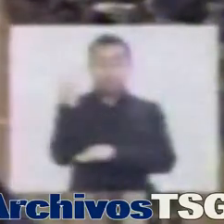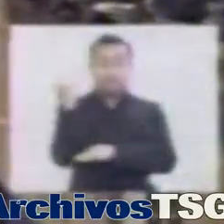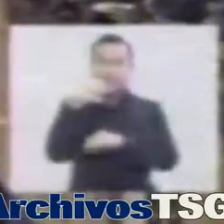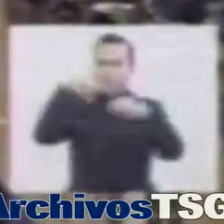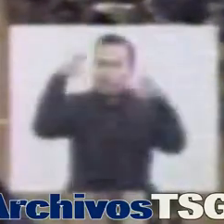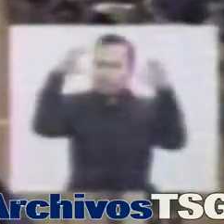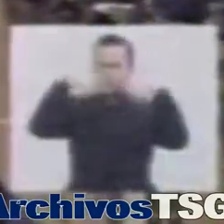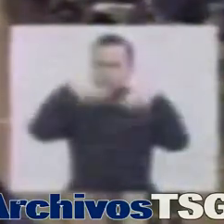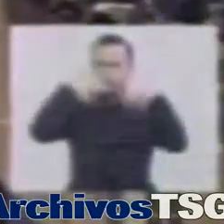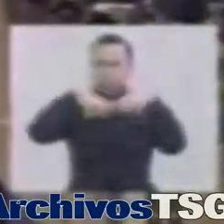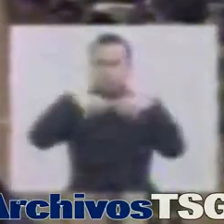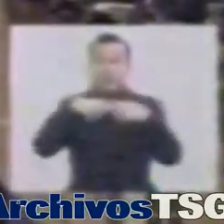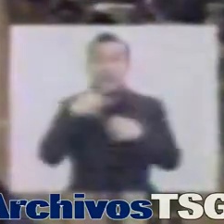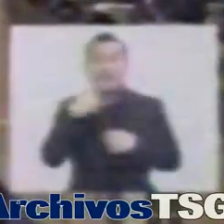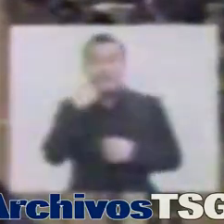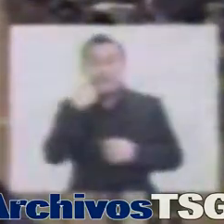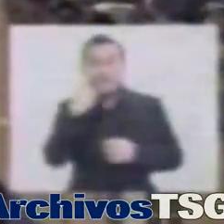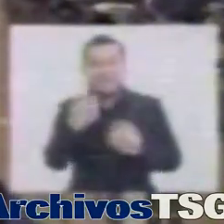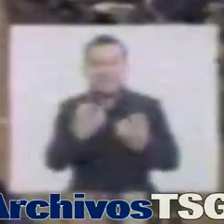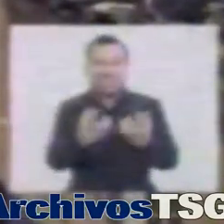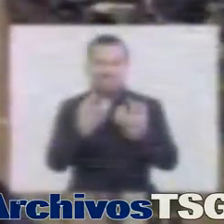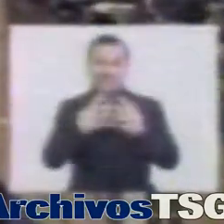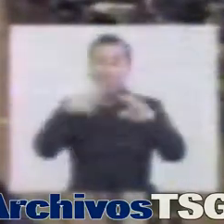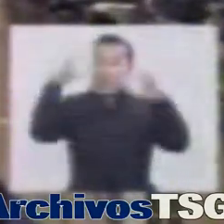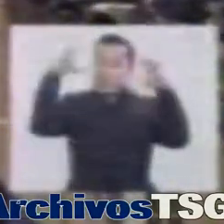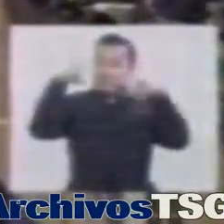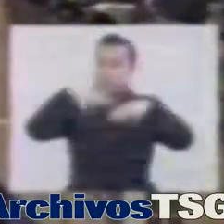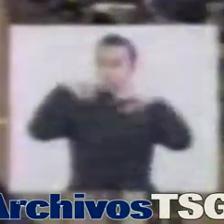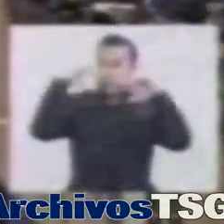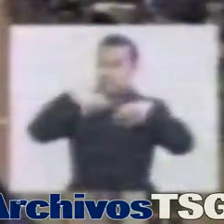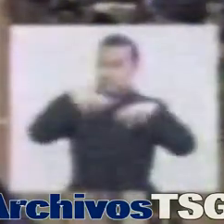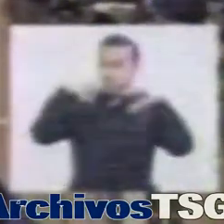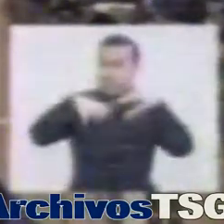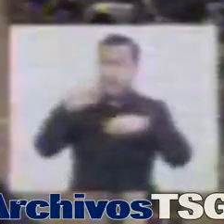Tuvimos un temporal muy fuerte hace...